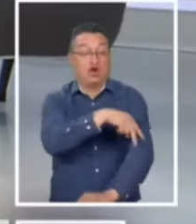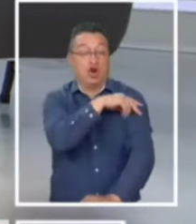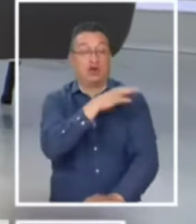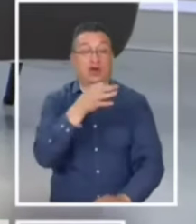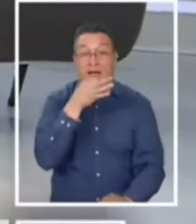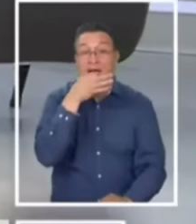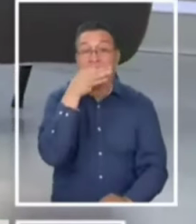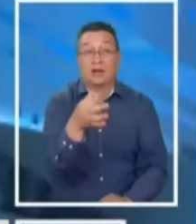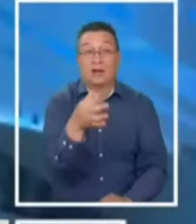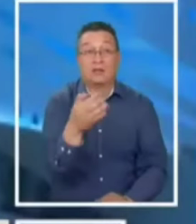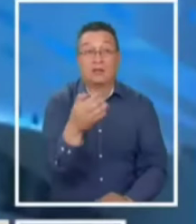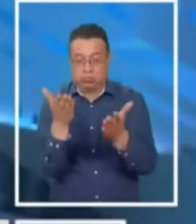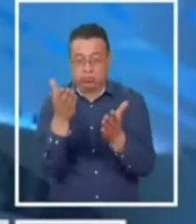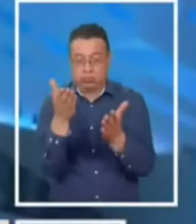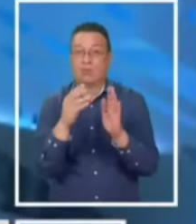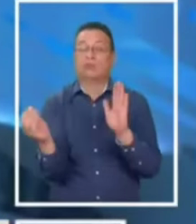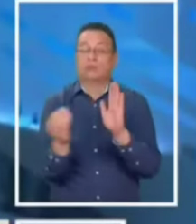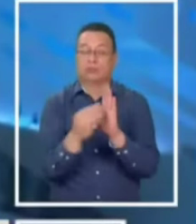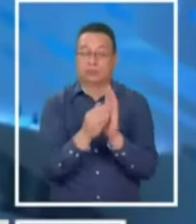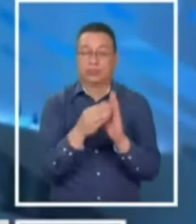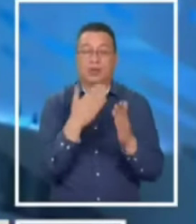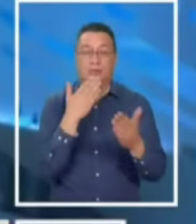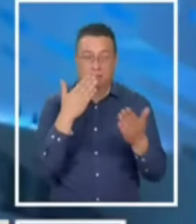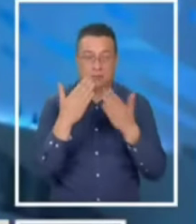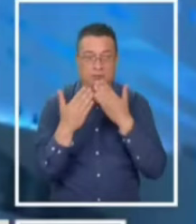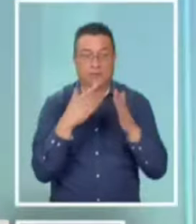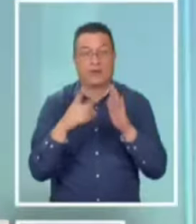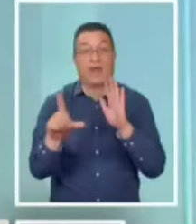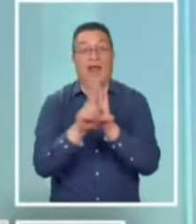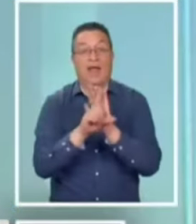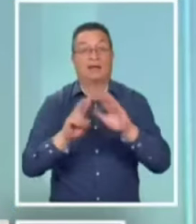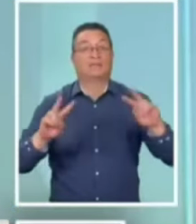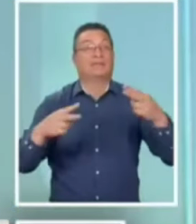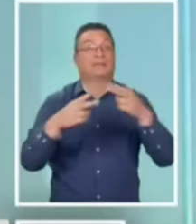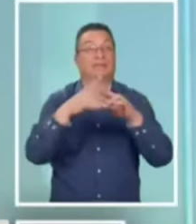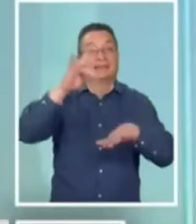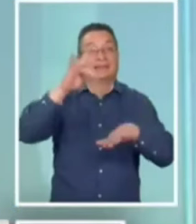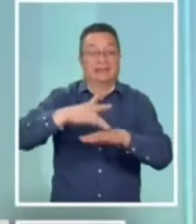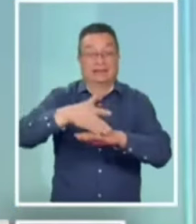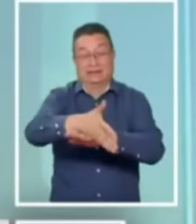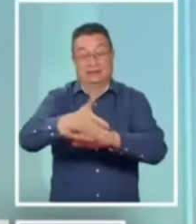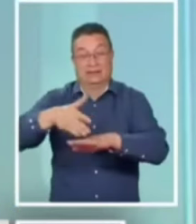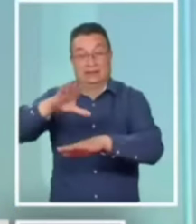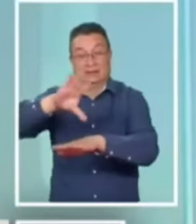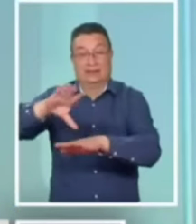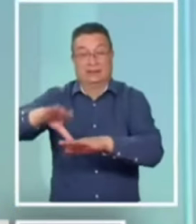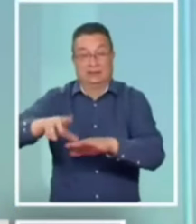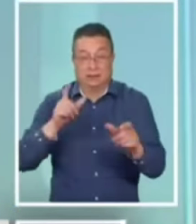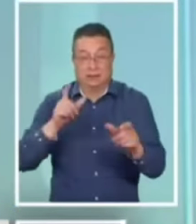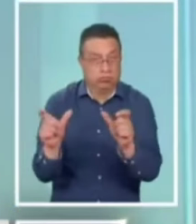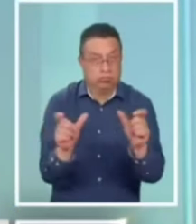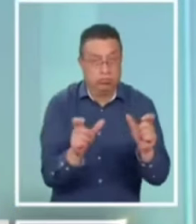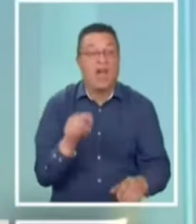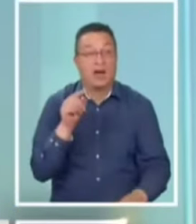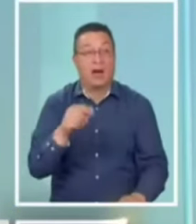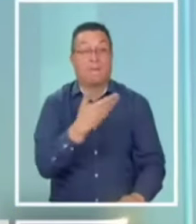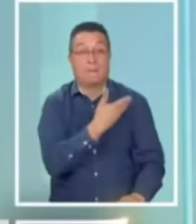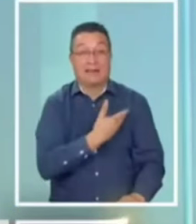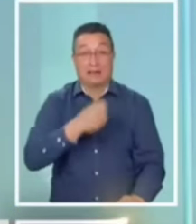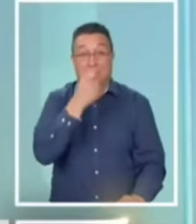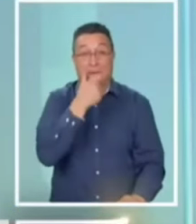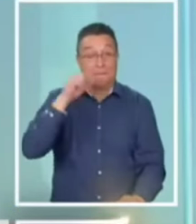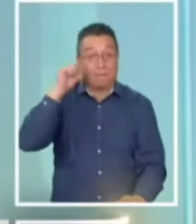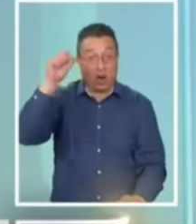que evalúan incorporar en las discusiones de ley de infraestructura crítica a las fronteras en fin el presidente